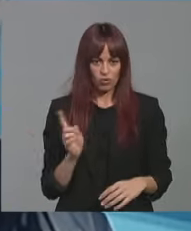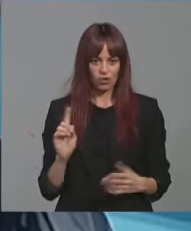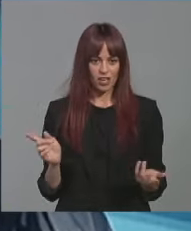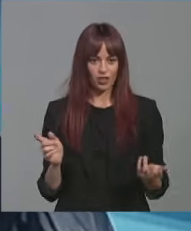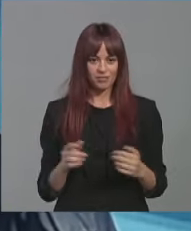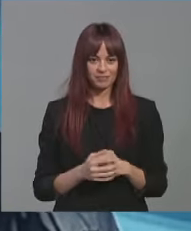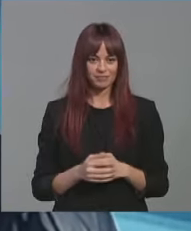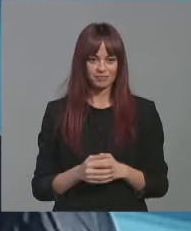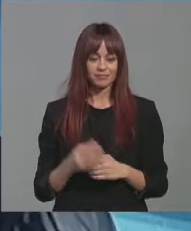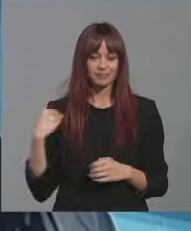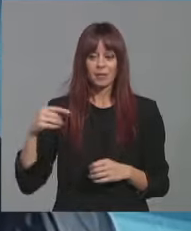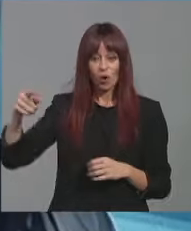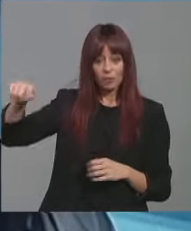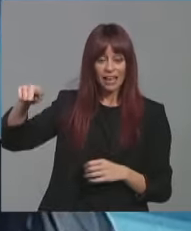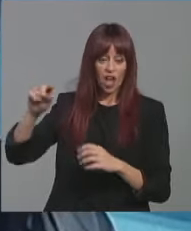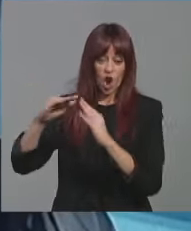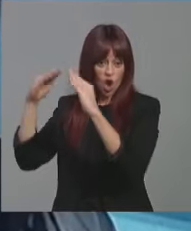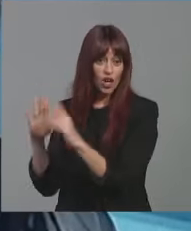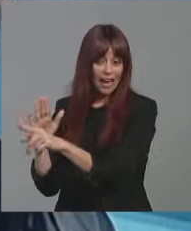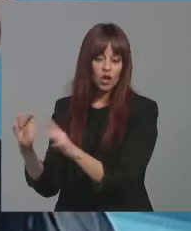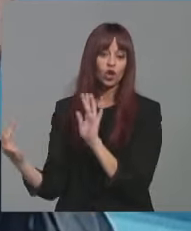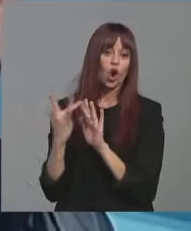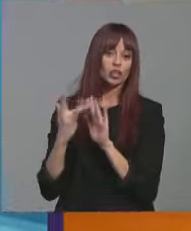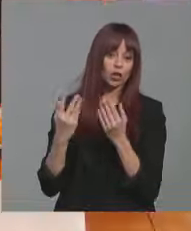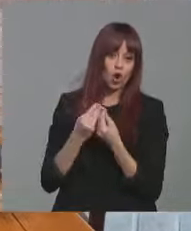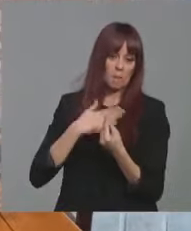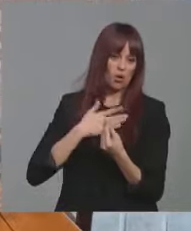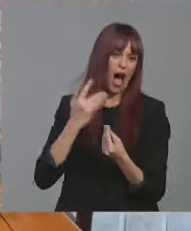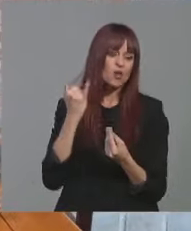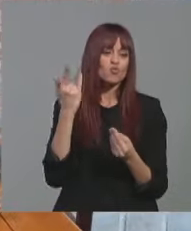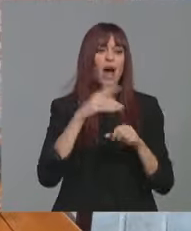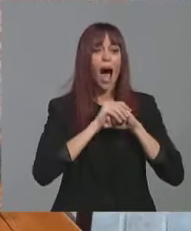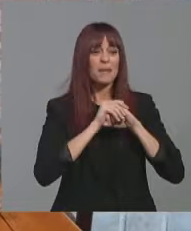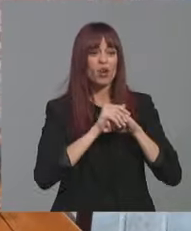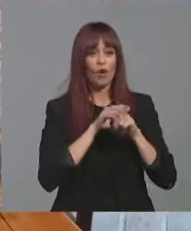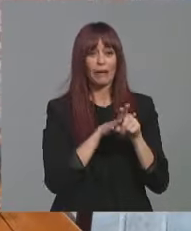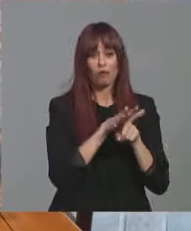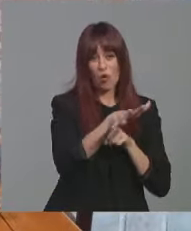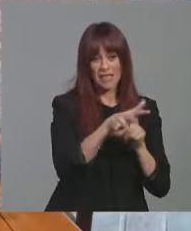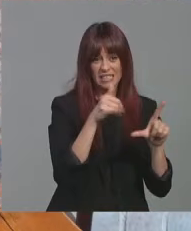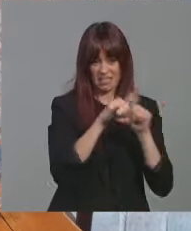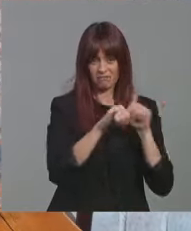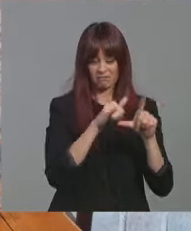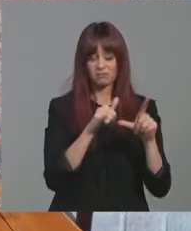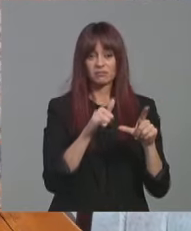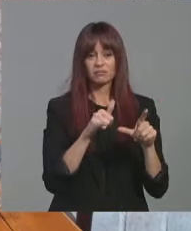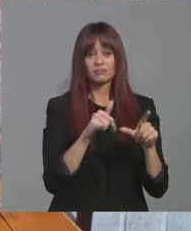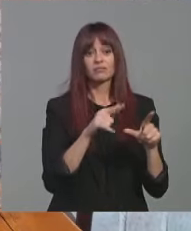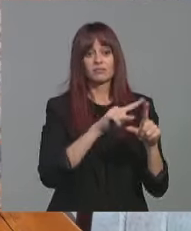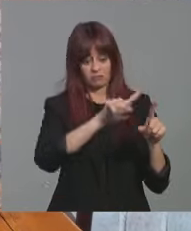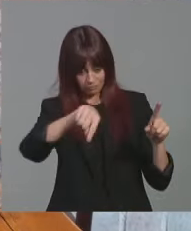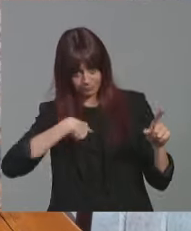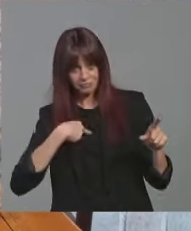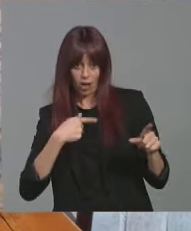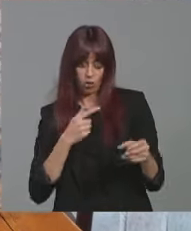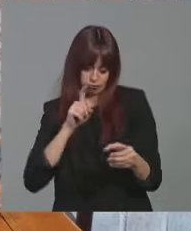locales los que se ponen en contacto conmigo gracias a a un amigo influencer que se llama J Burger challenge que fue por el que yo me acabé metiendo en